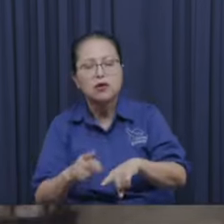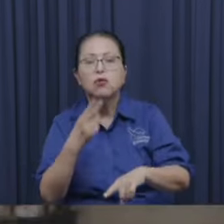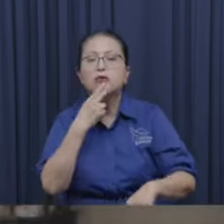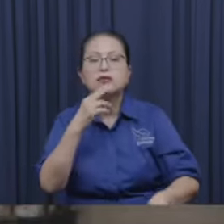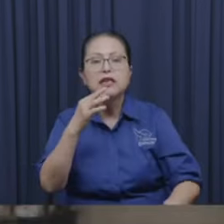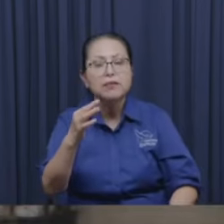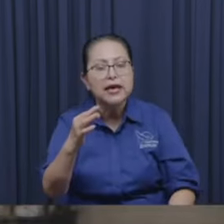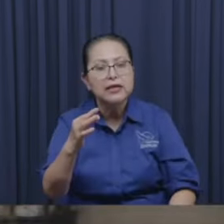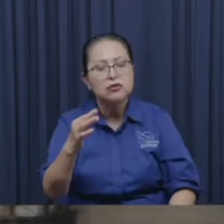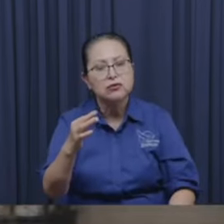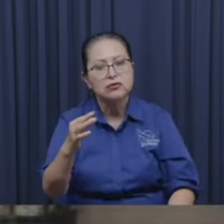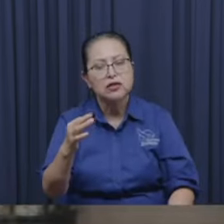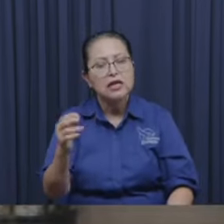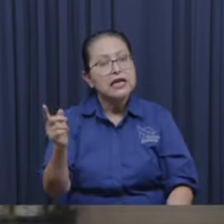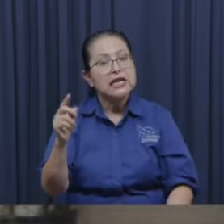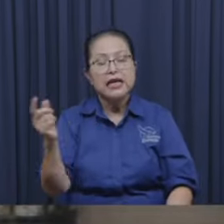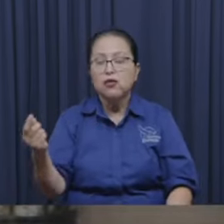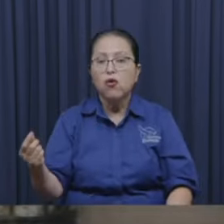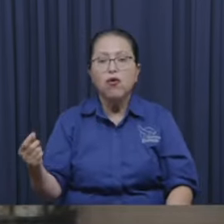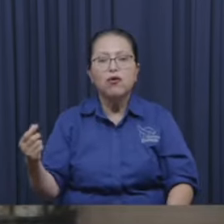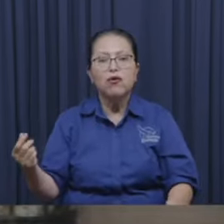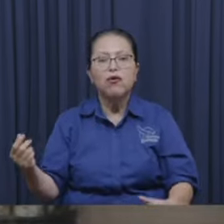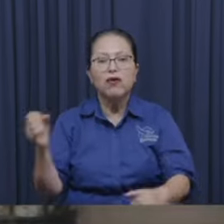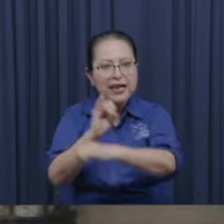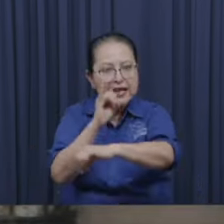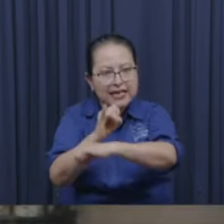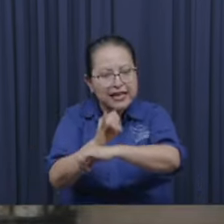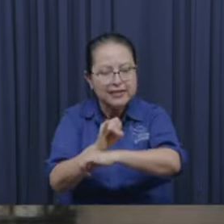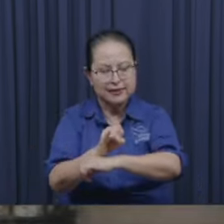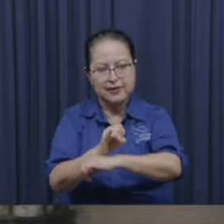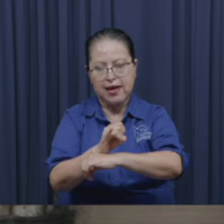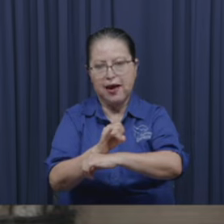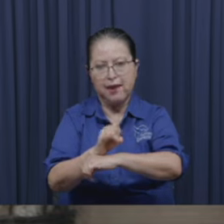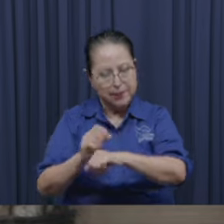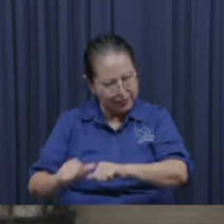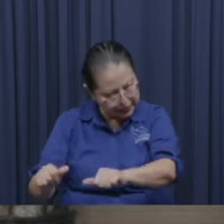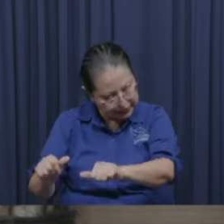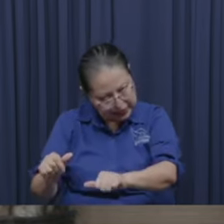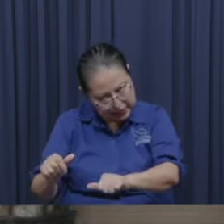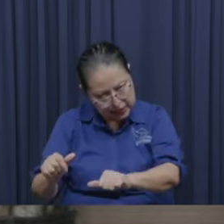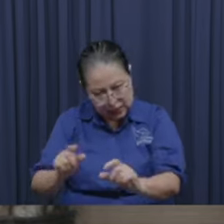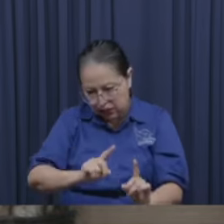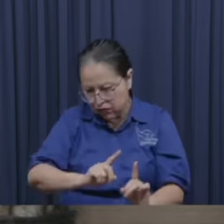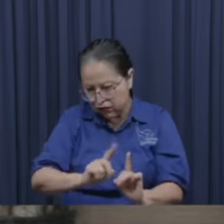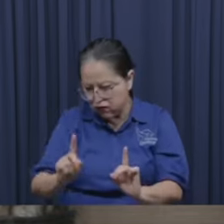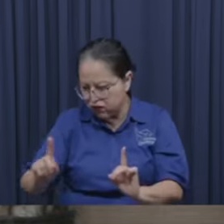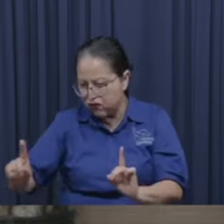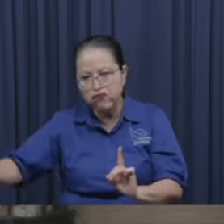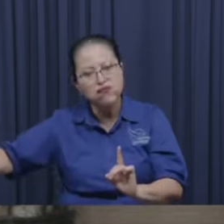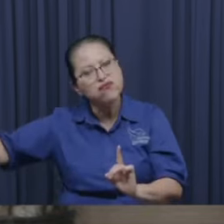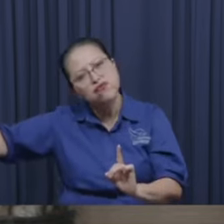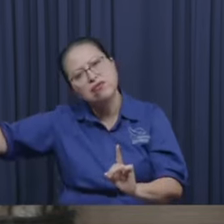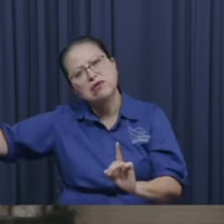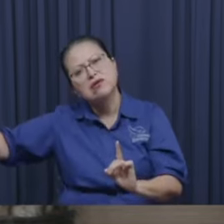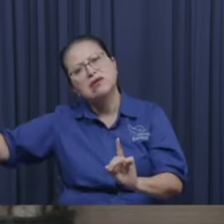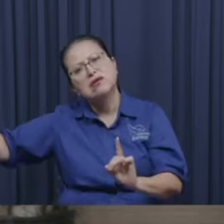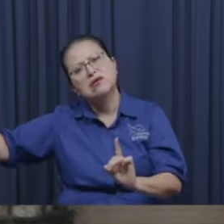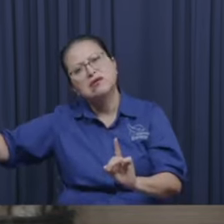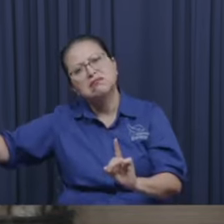siquiera pueden permanecer en la iglesia y que se van por